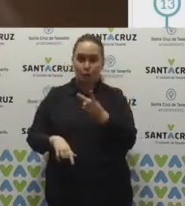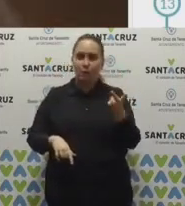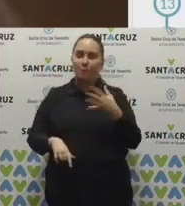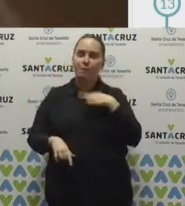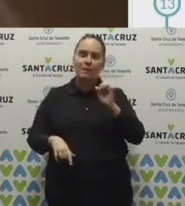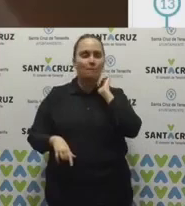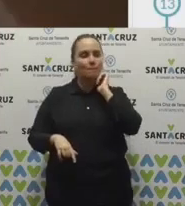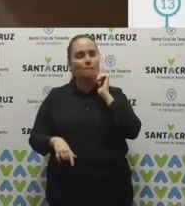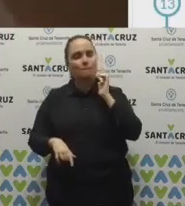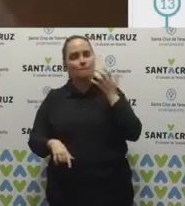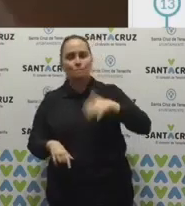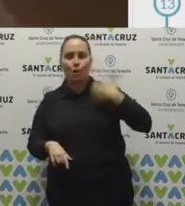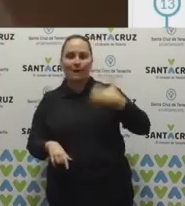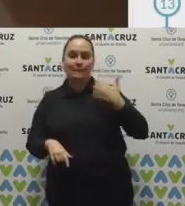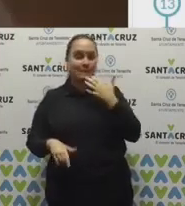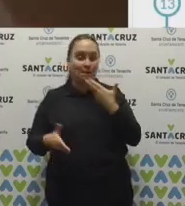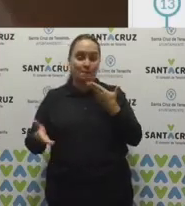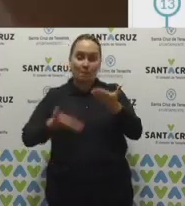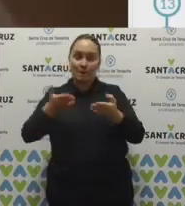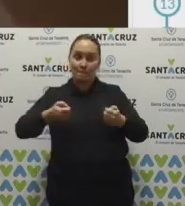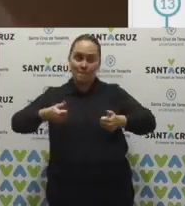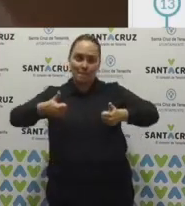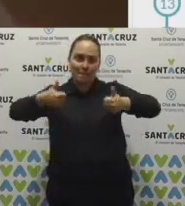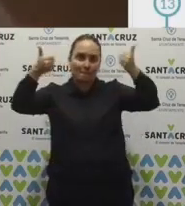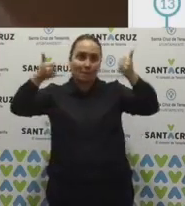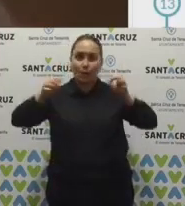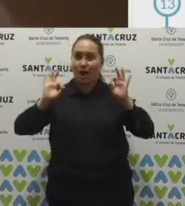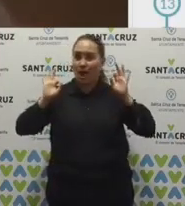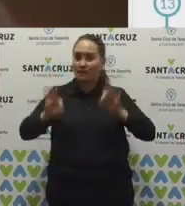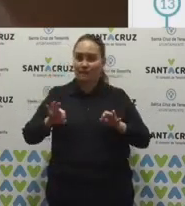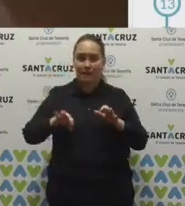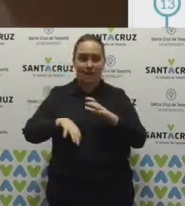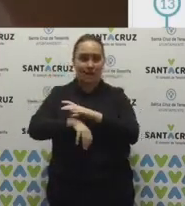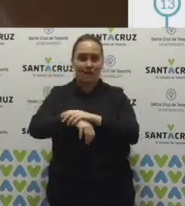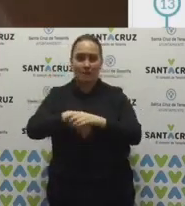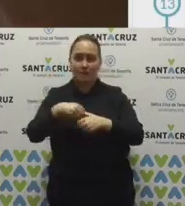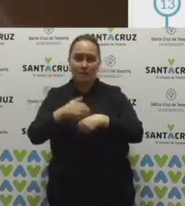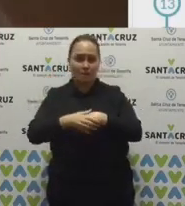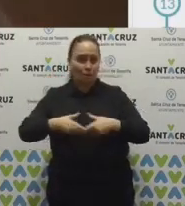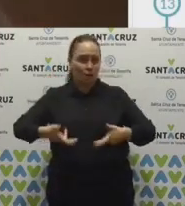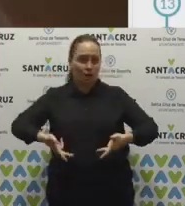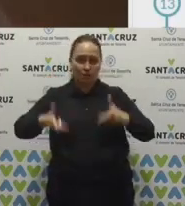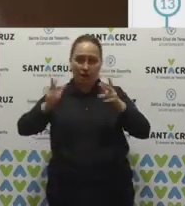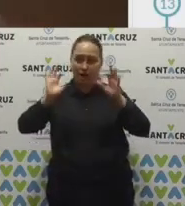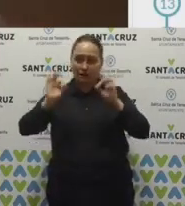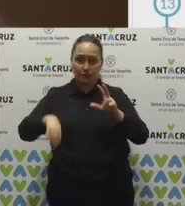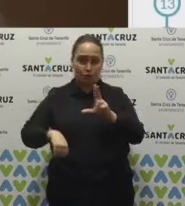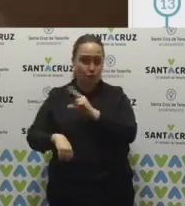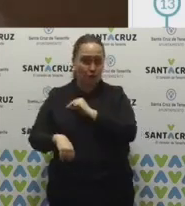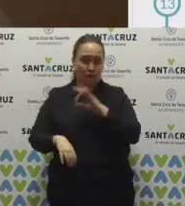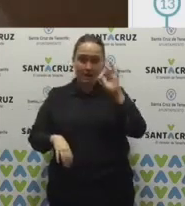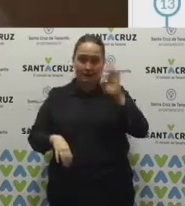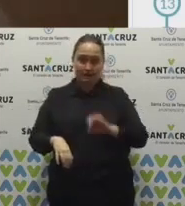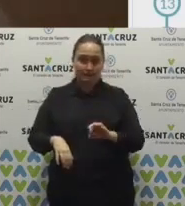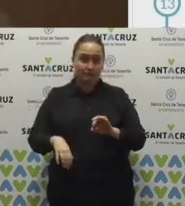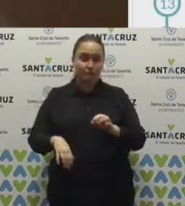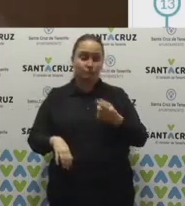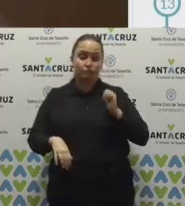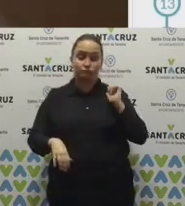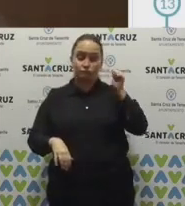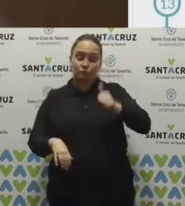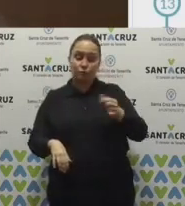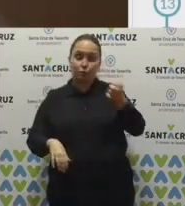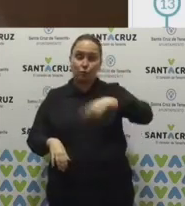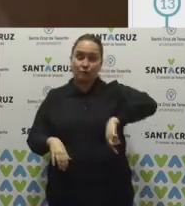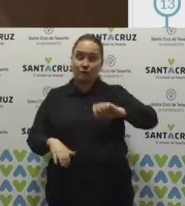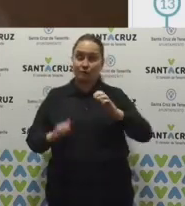la democracia y es lo que tiene poder ser concejal en este salón de plenos virtual hoy y que ustedes llevan un 90 días sin